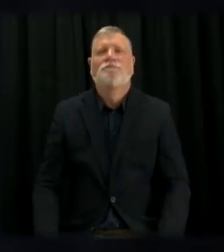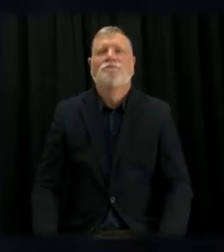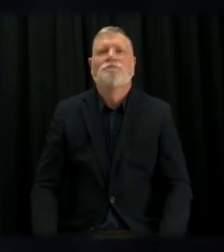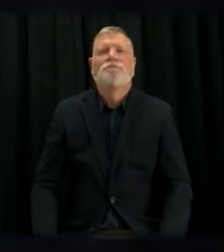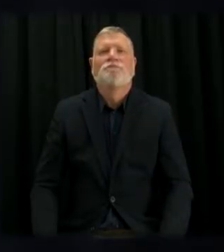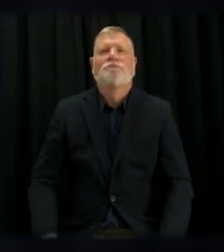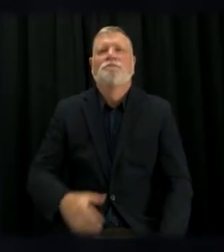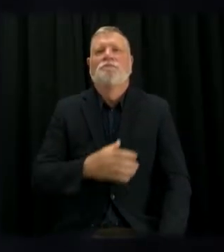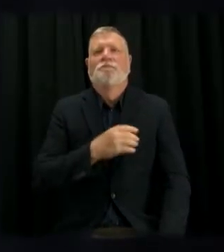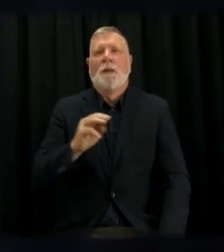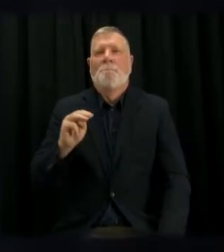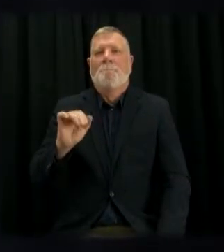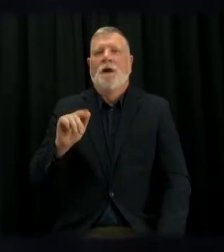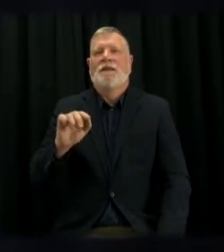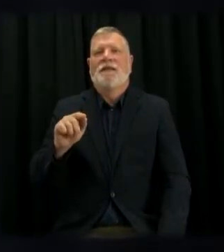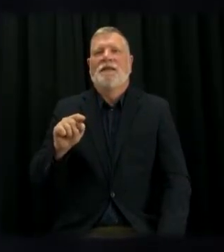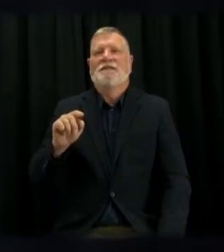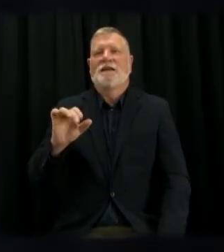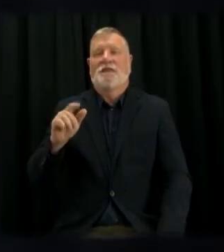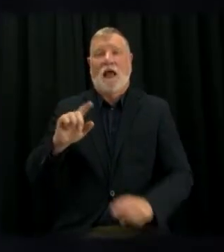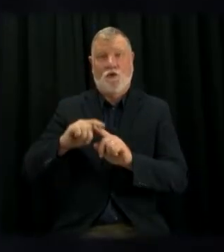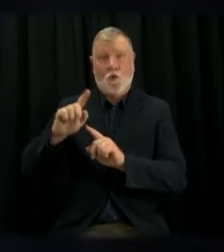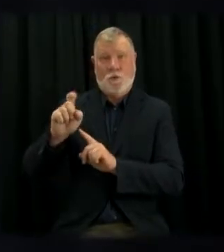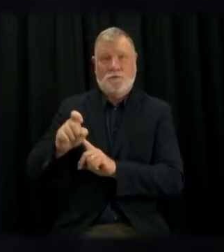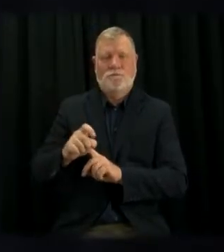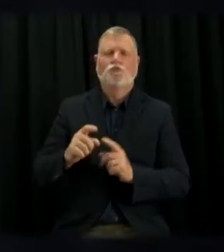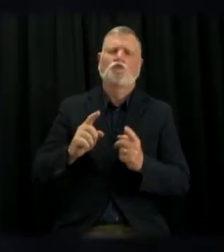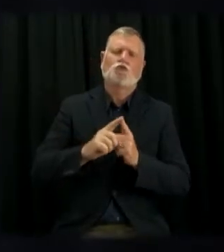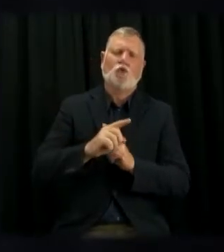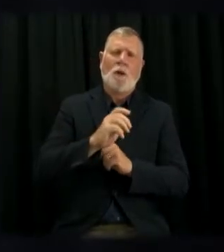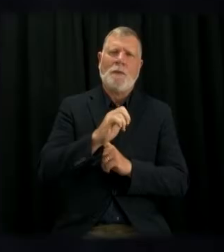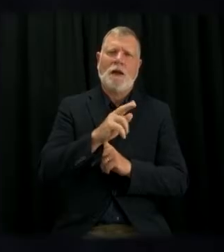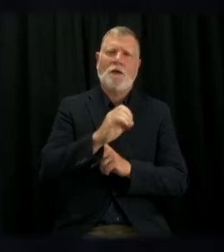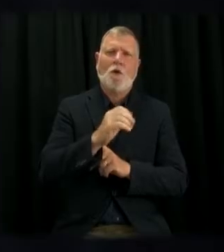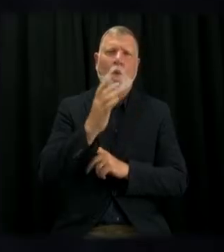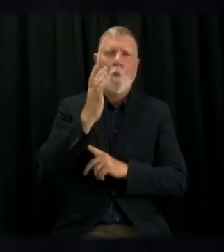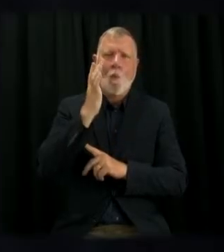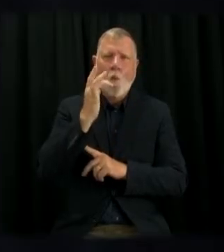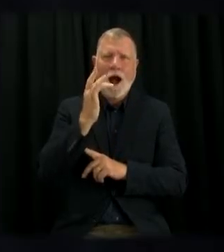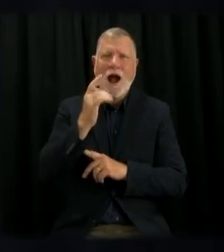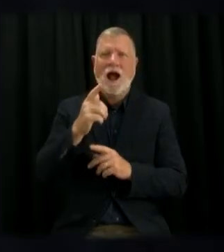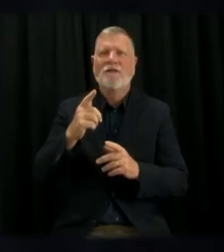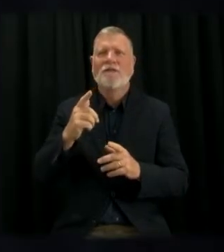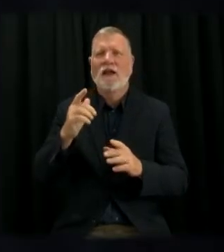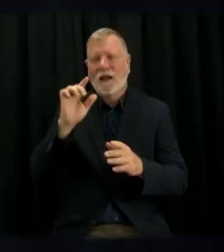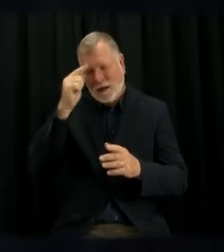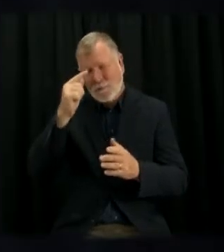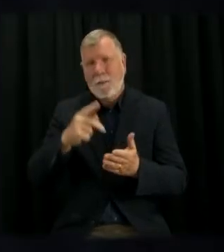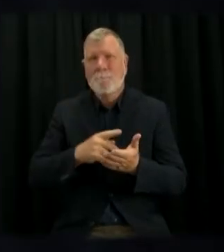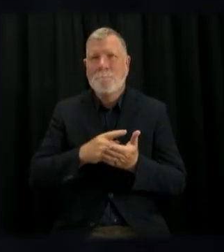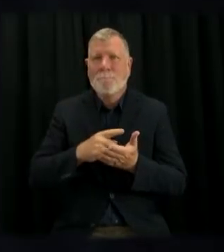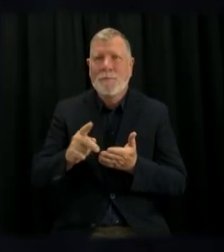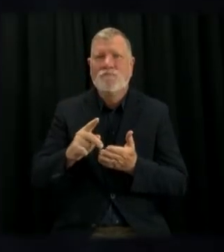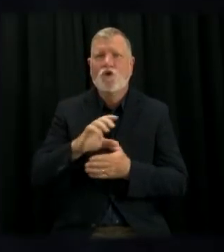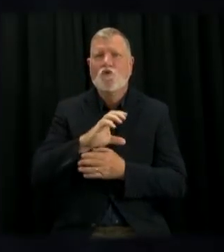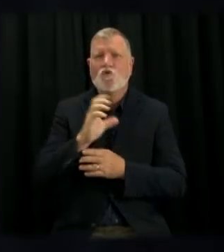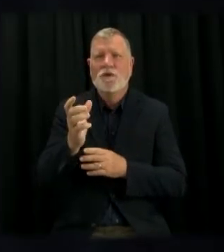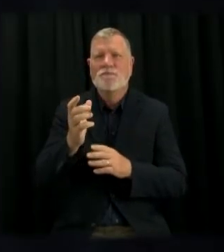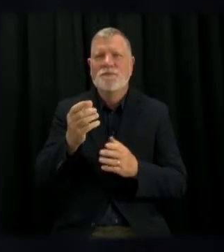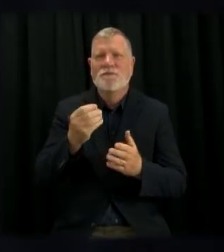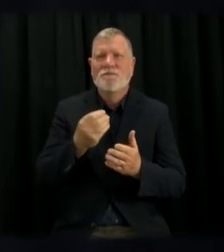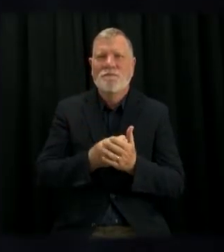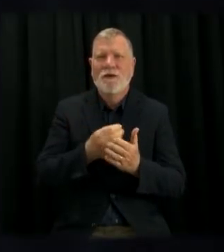Luis Mater Cáceres. Y la pregunta es, señor Omar Marrero, ¿por qué el gobierno está tan enfocado